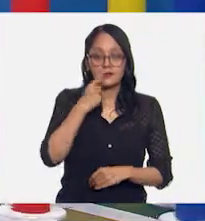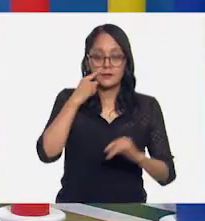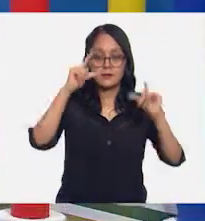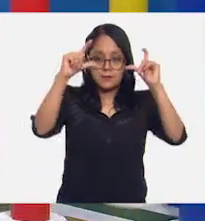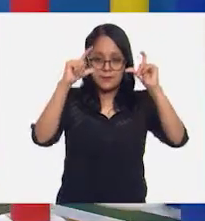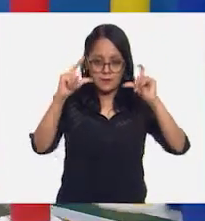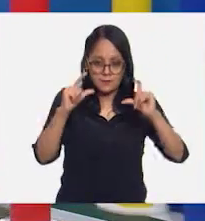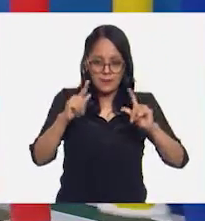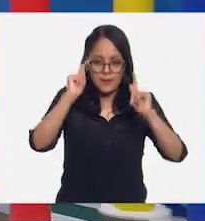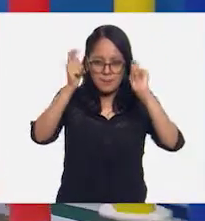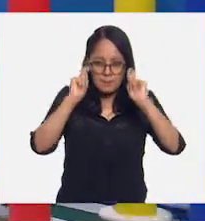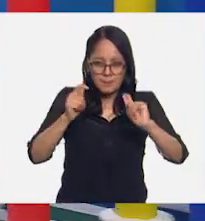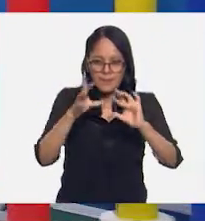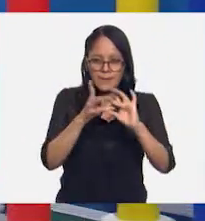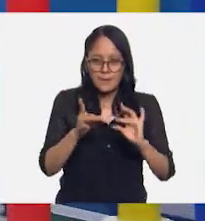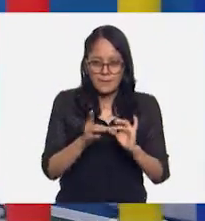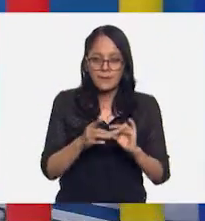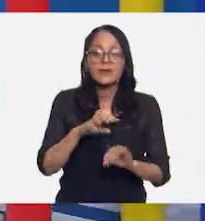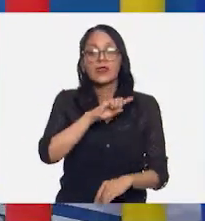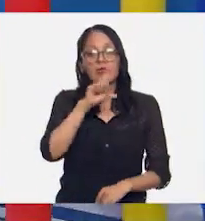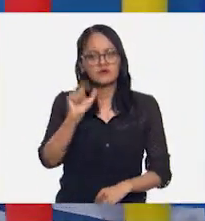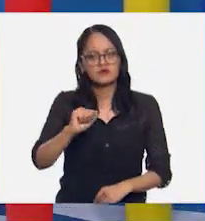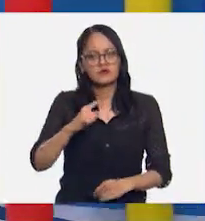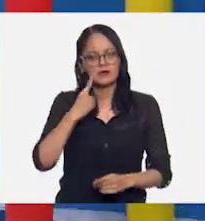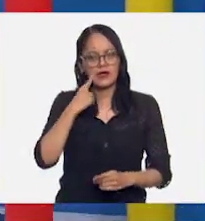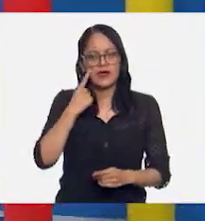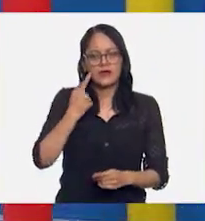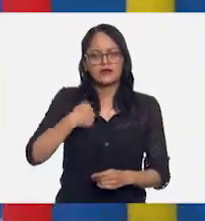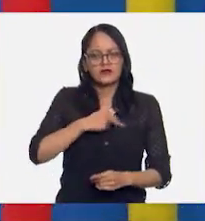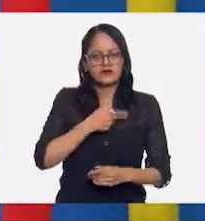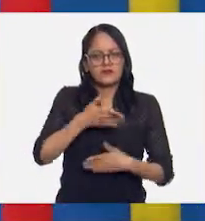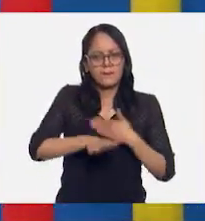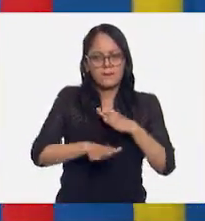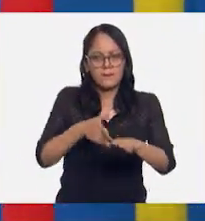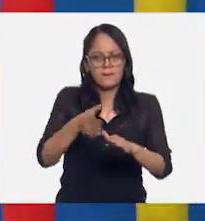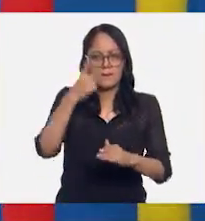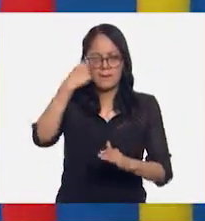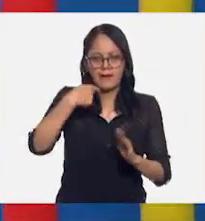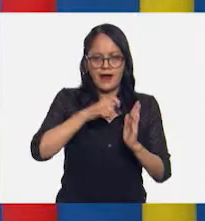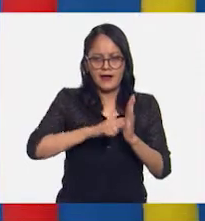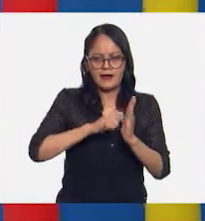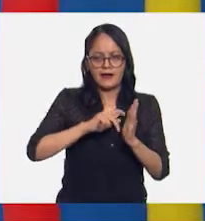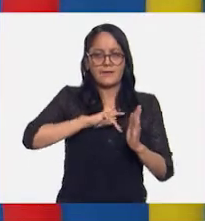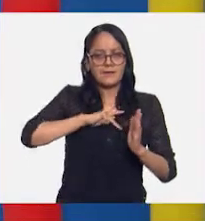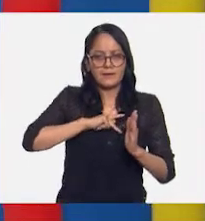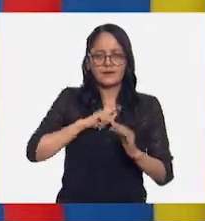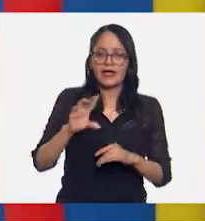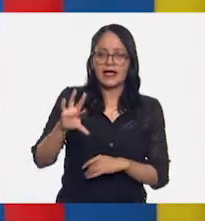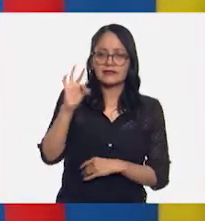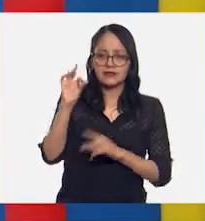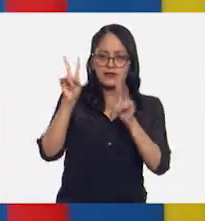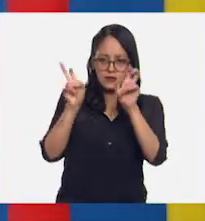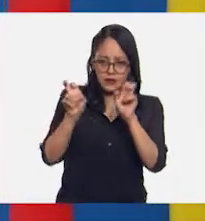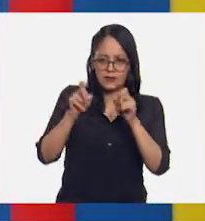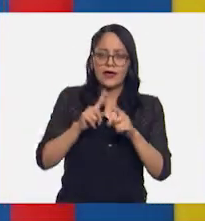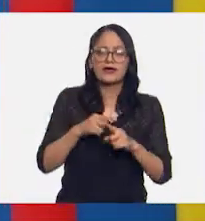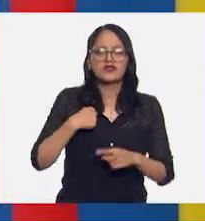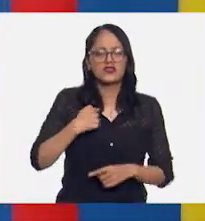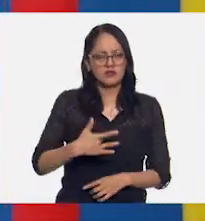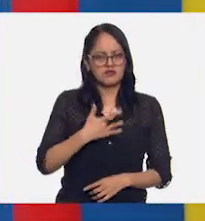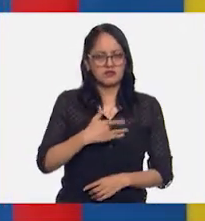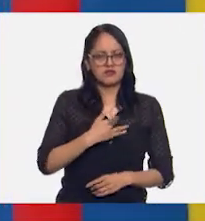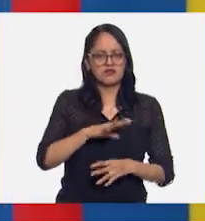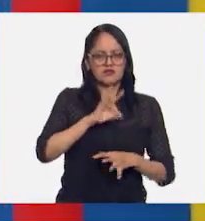También planificamos la escritura de un poema propio, para lo cual, entre otras cosas, determinamos el tema y los sentimientos que